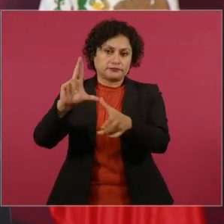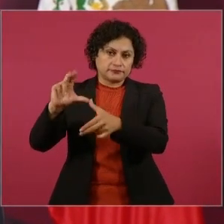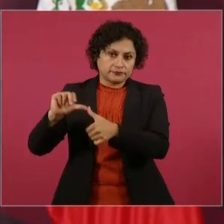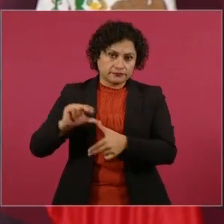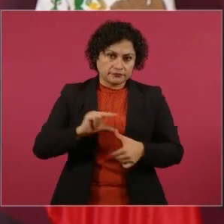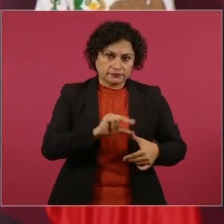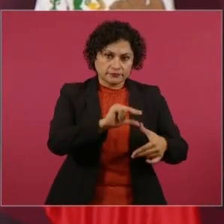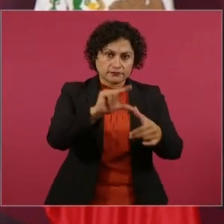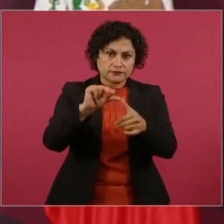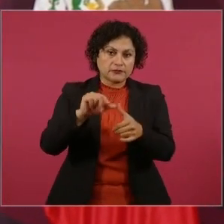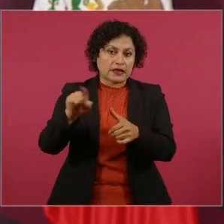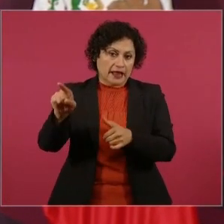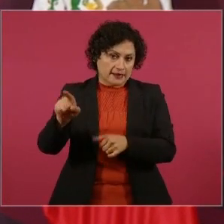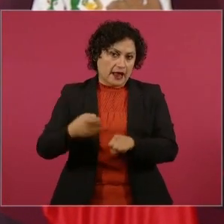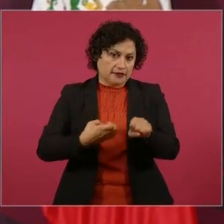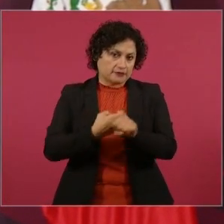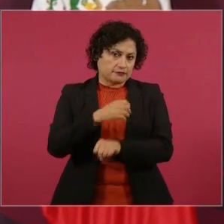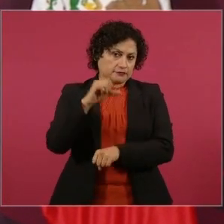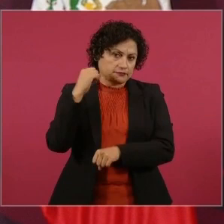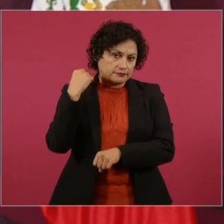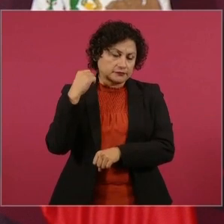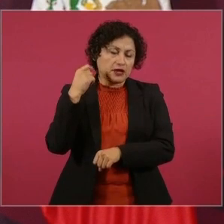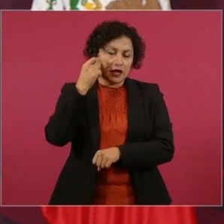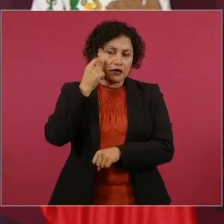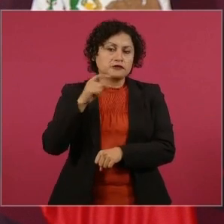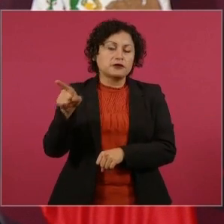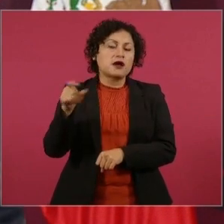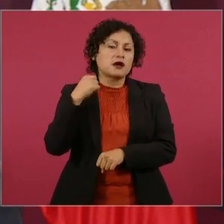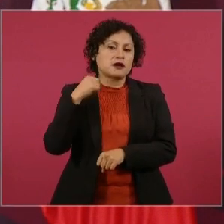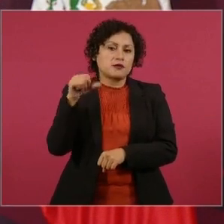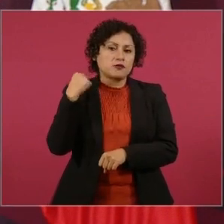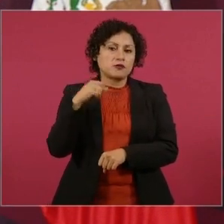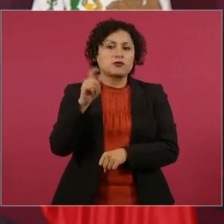en Acapulco